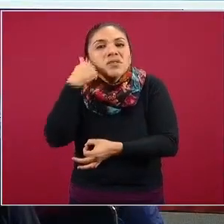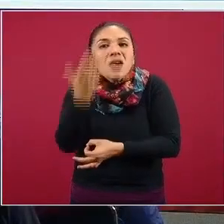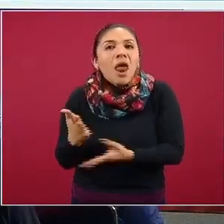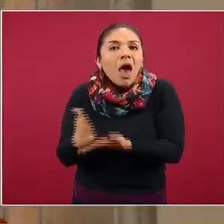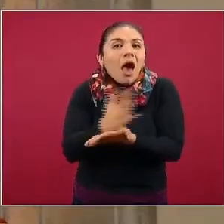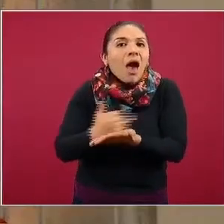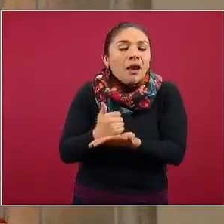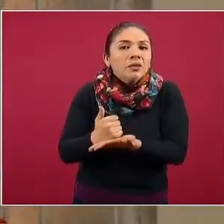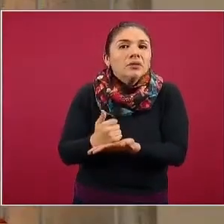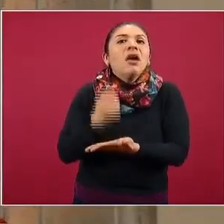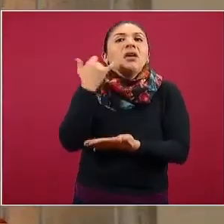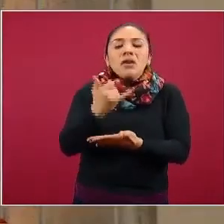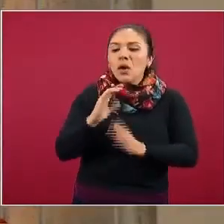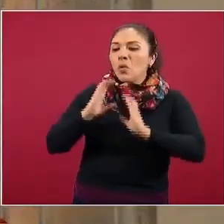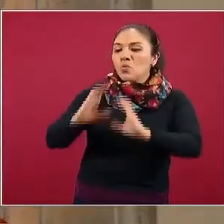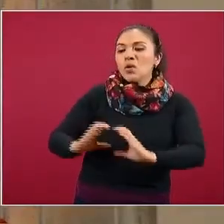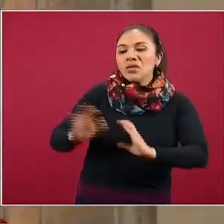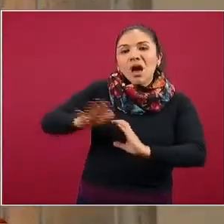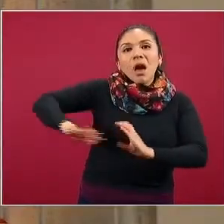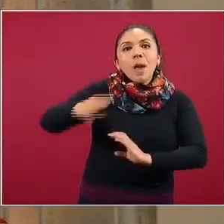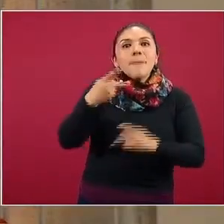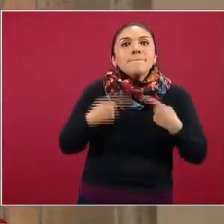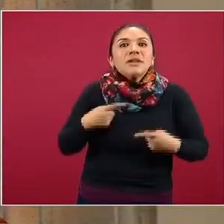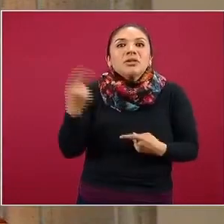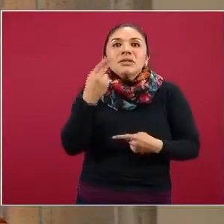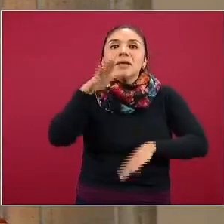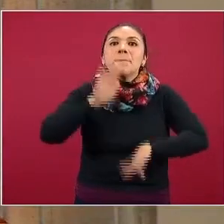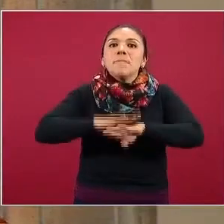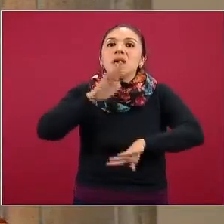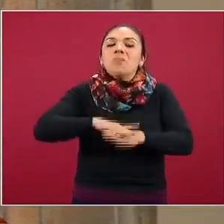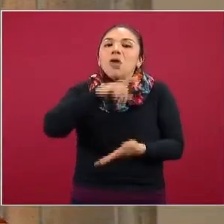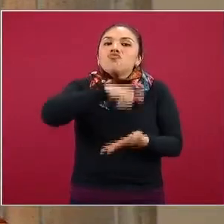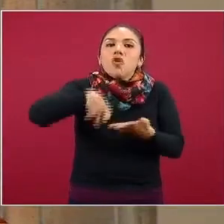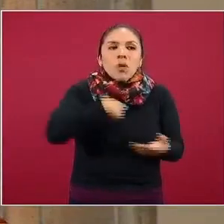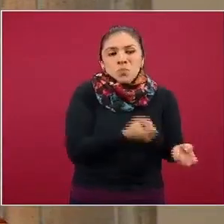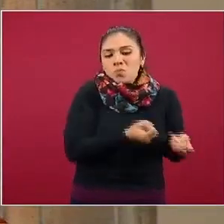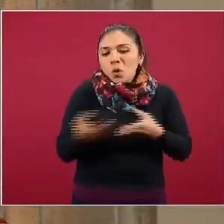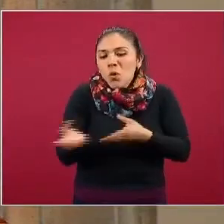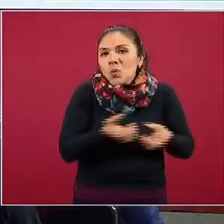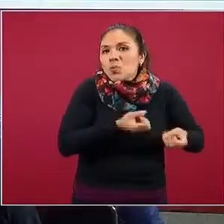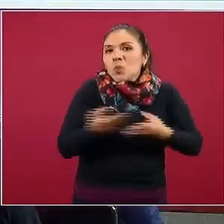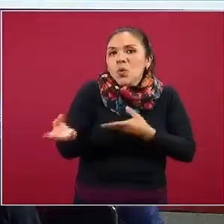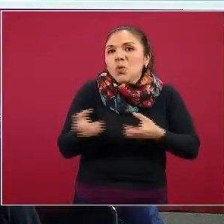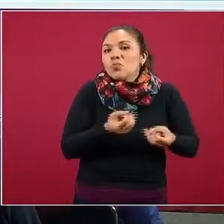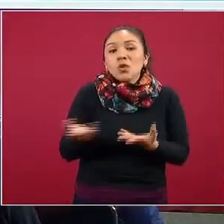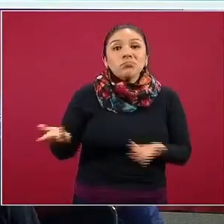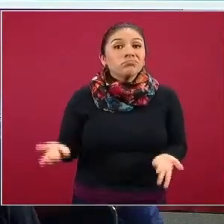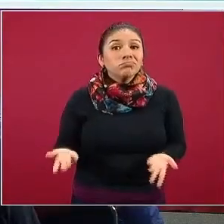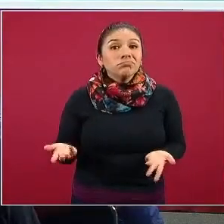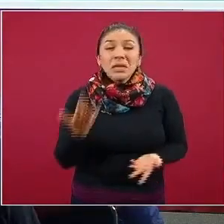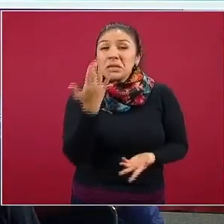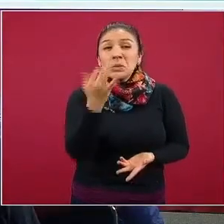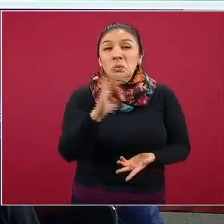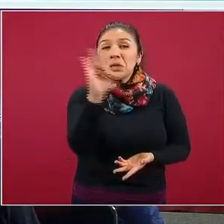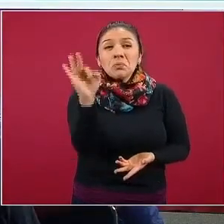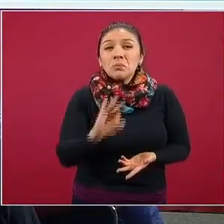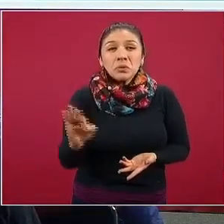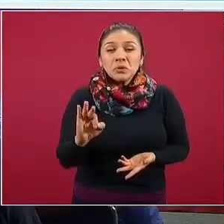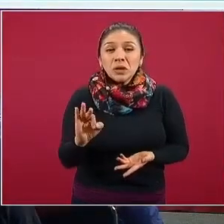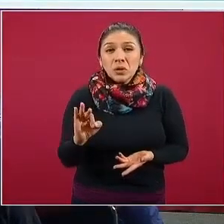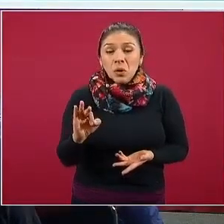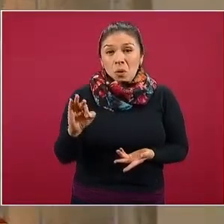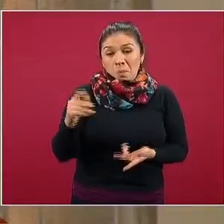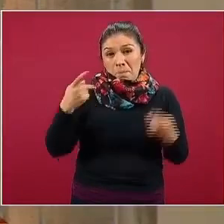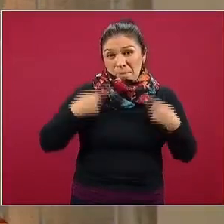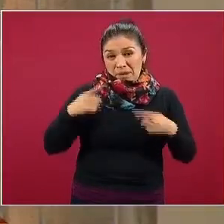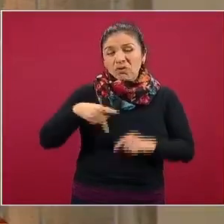a consumidores, porque además necesitan estarlos alimentando continuamente, ya que el 50% de